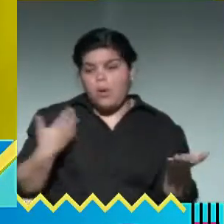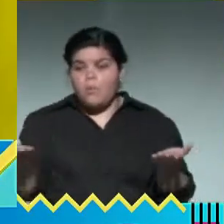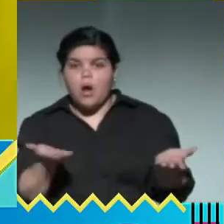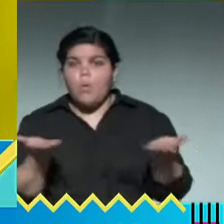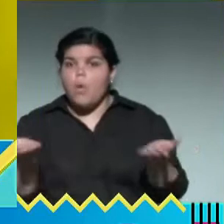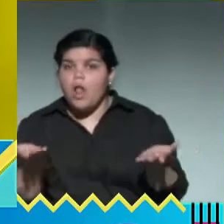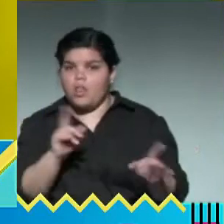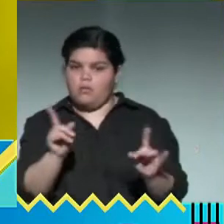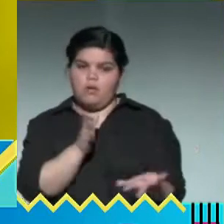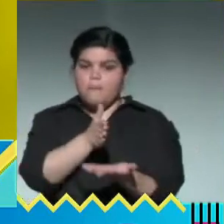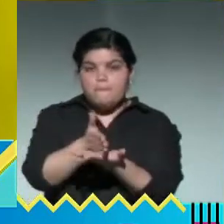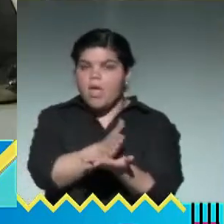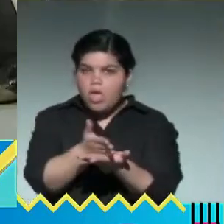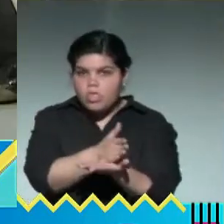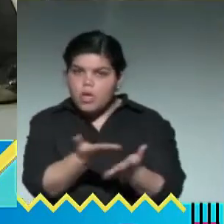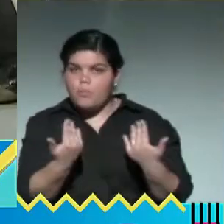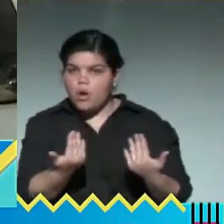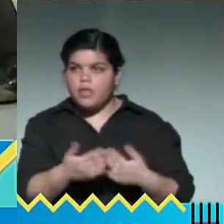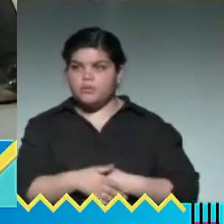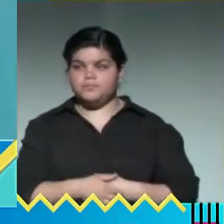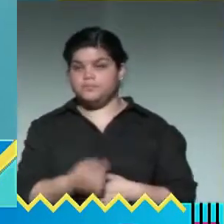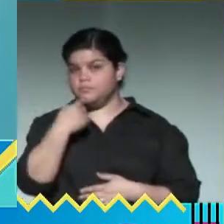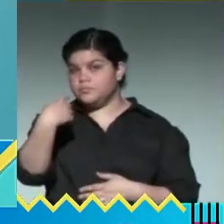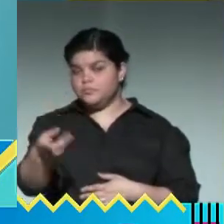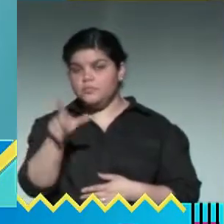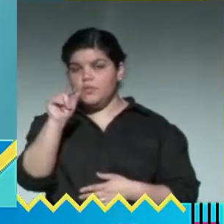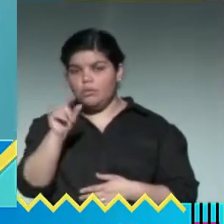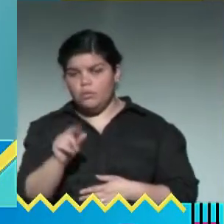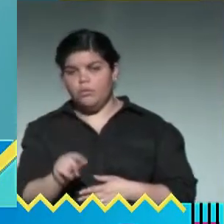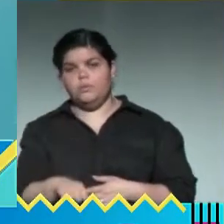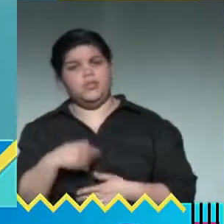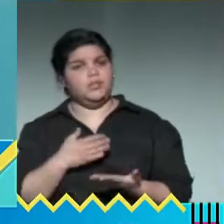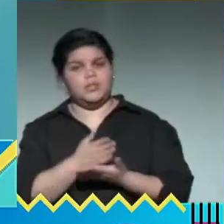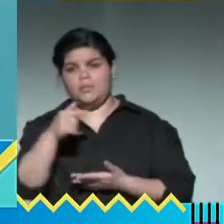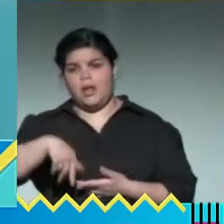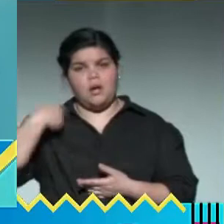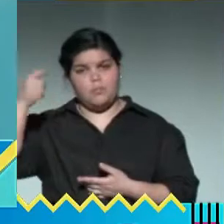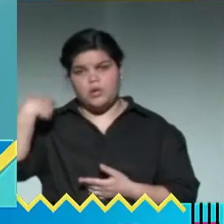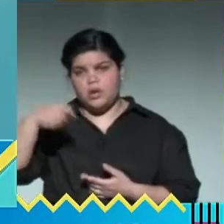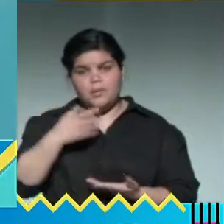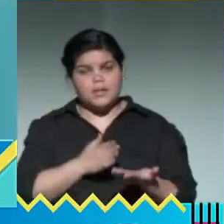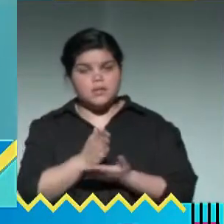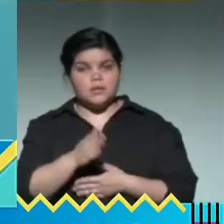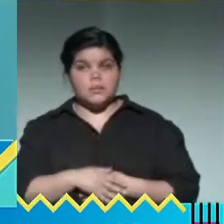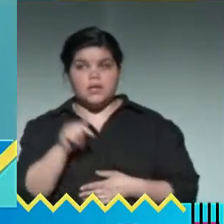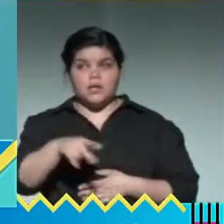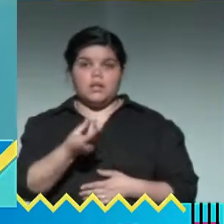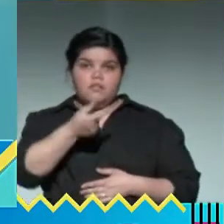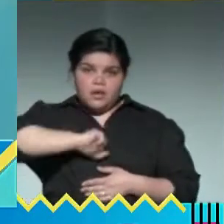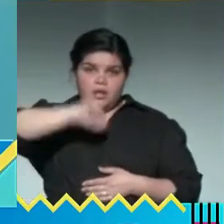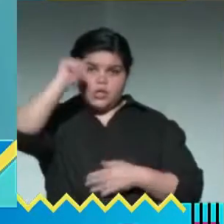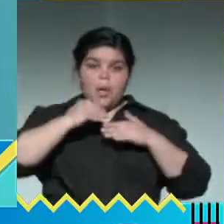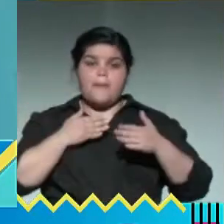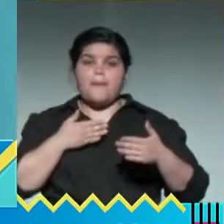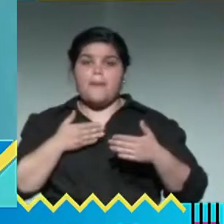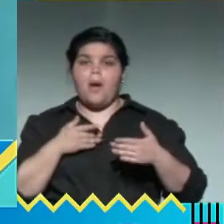hecho muchos países para salir. Bien, no, te preguntaba por los números porque muchas veces lo hemos hablado acá en el programa, bueno, la meta que se había puesto de inflación y cómo se modificó,